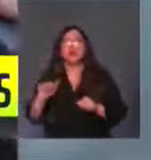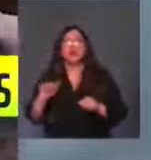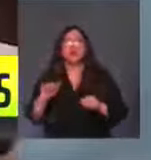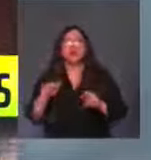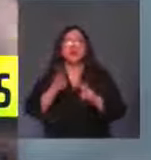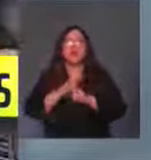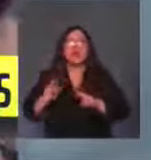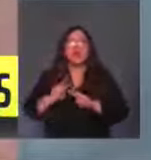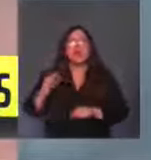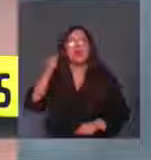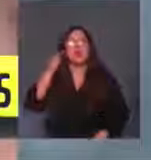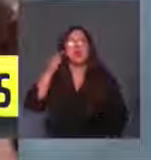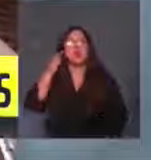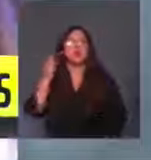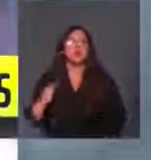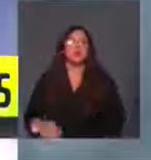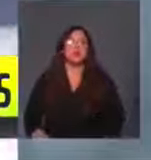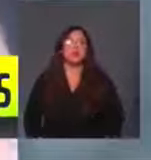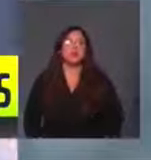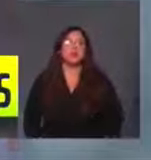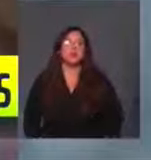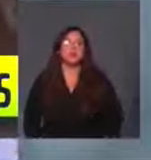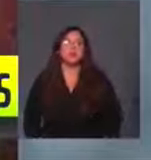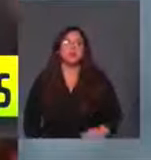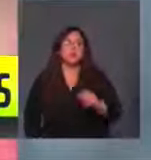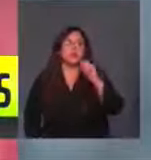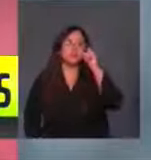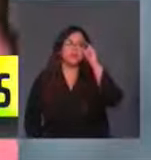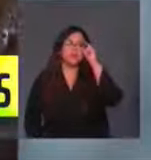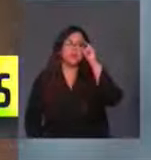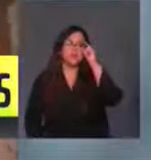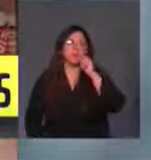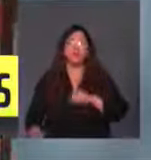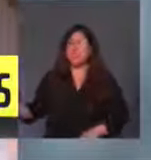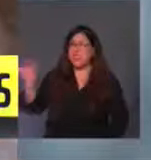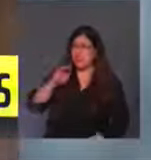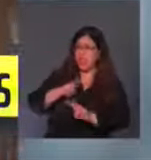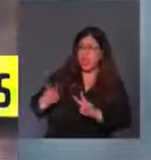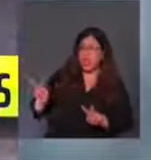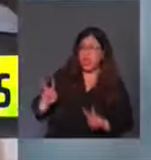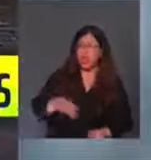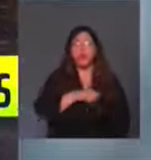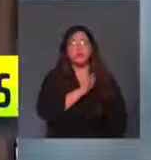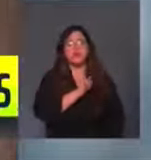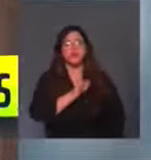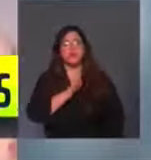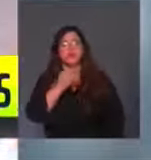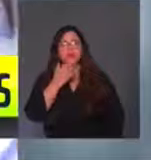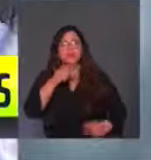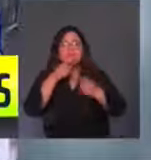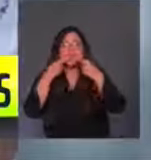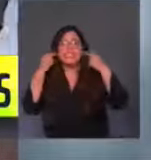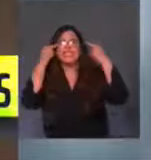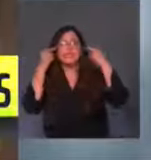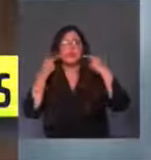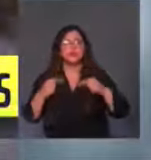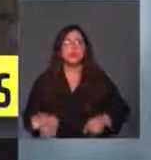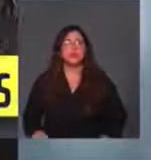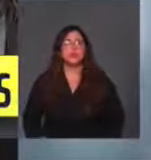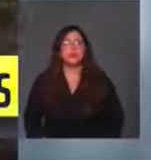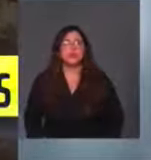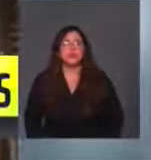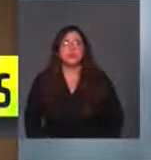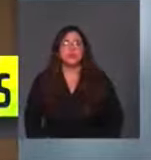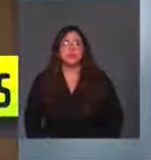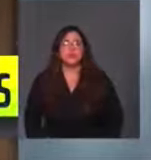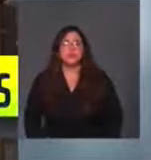Tranquilo, tranquilo. ¿Tranquilo, dijo? Tranquilo, tranquilo. Y harto sonriente. Sí. Más que